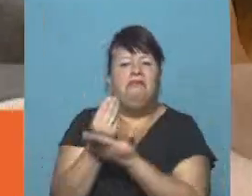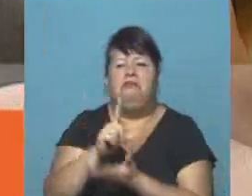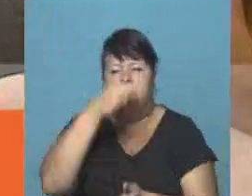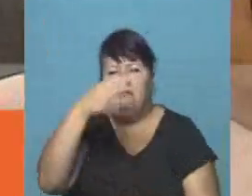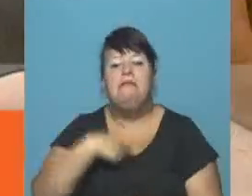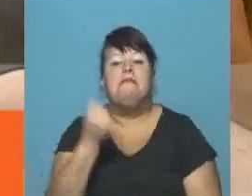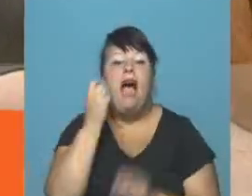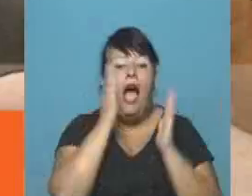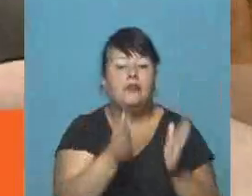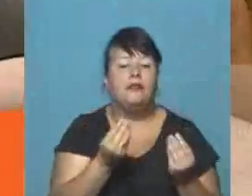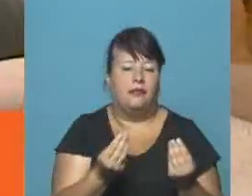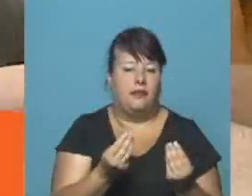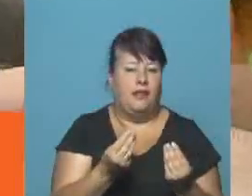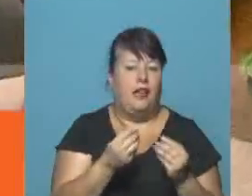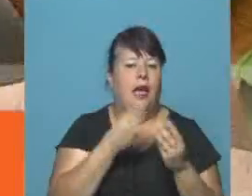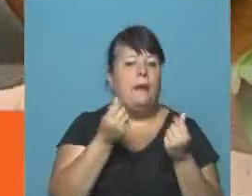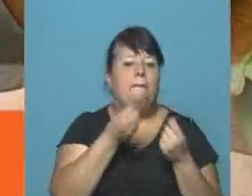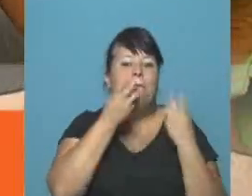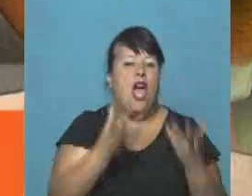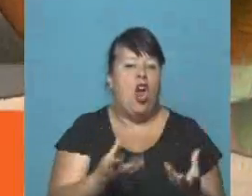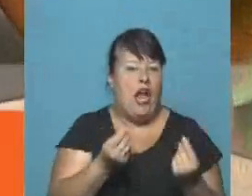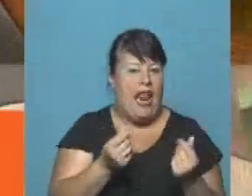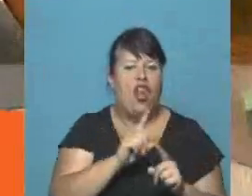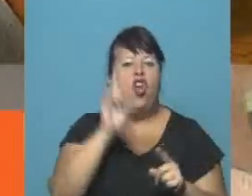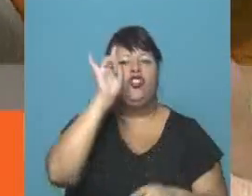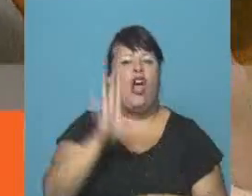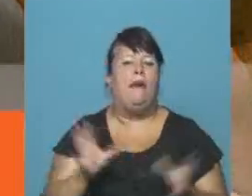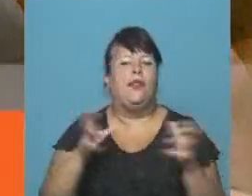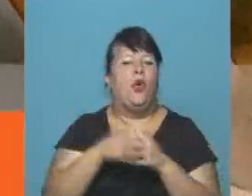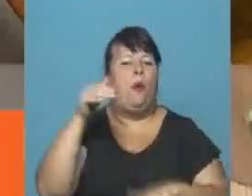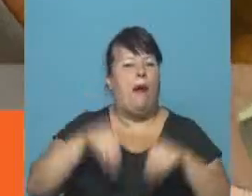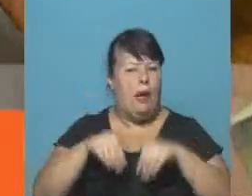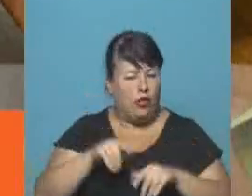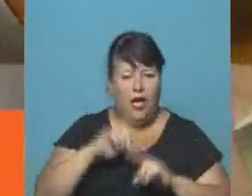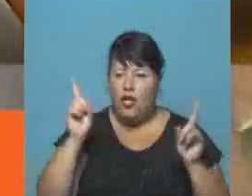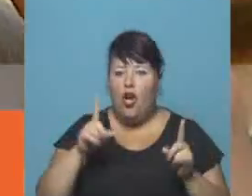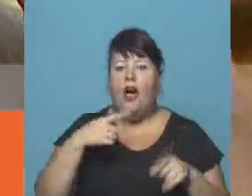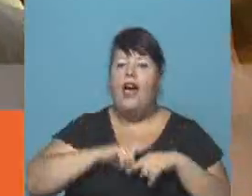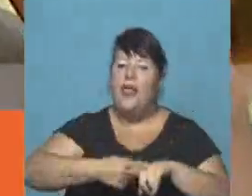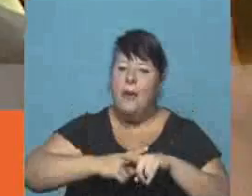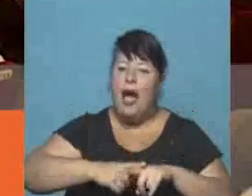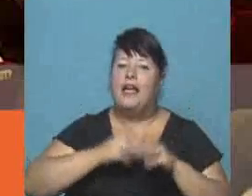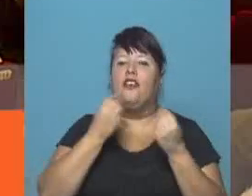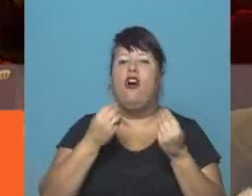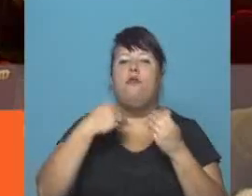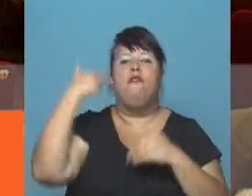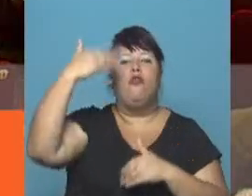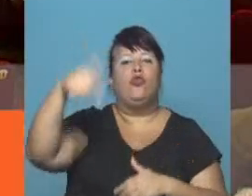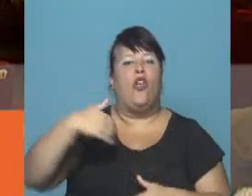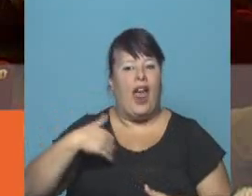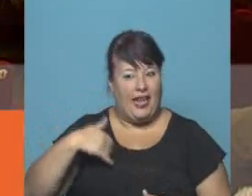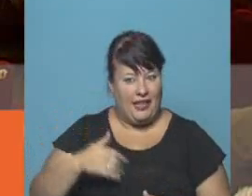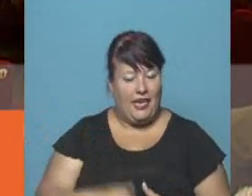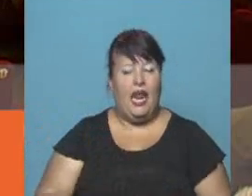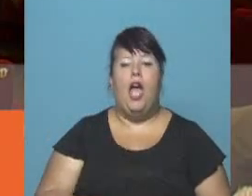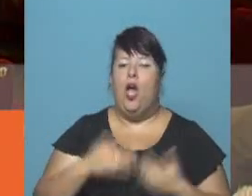me interesa, creo que el salto de calidad no es ser solo un frente electoral, sino discutir los perfiles del país que queremos. Por supuesto